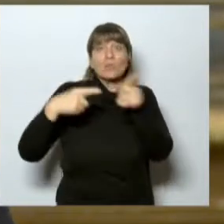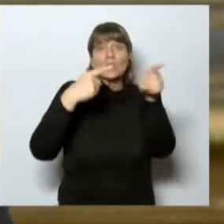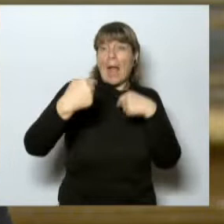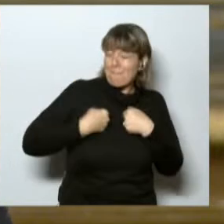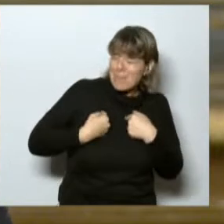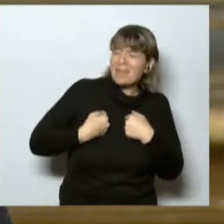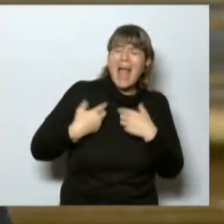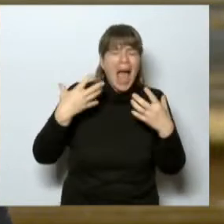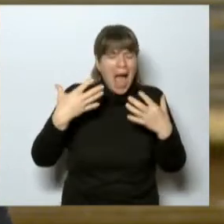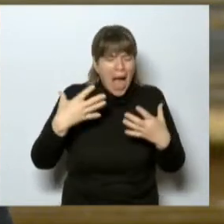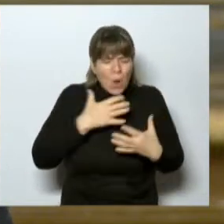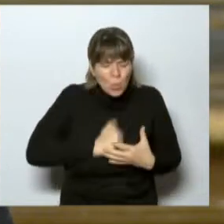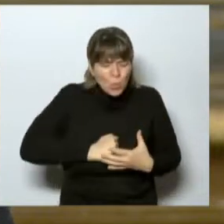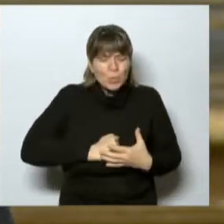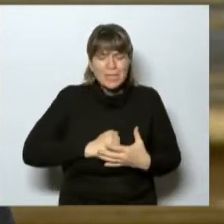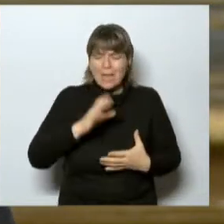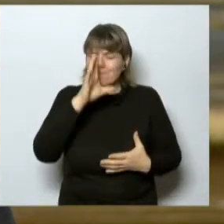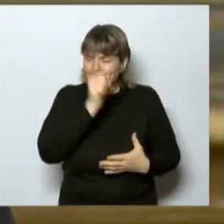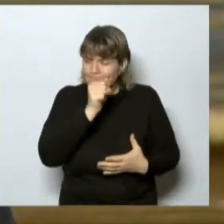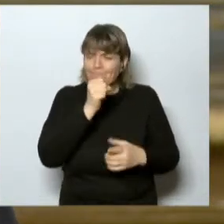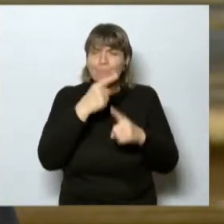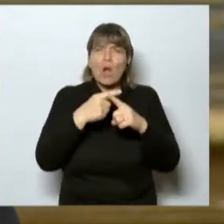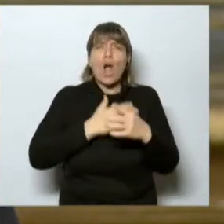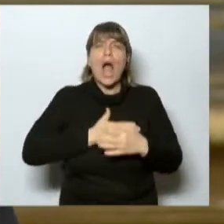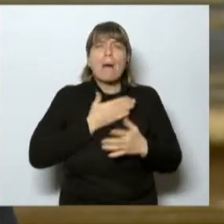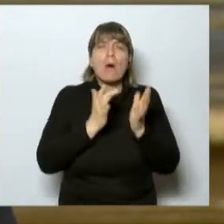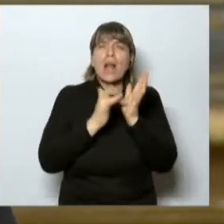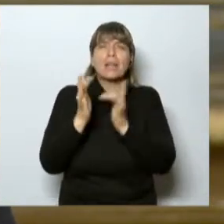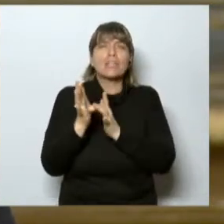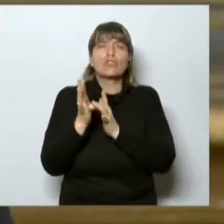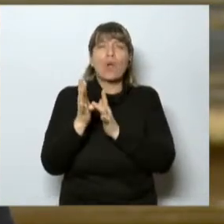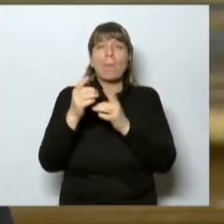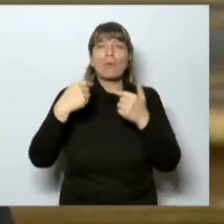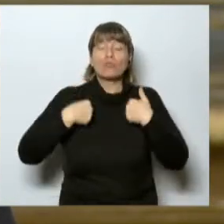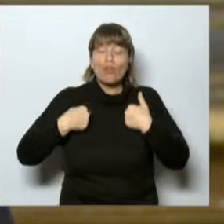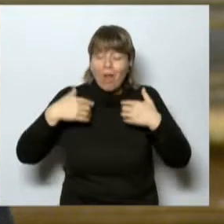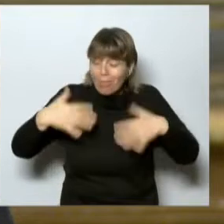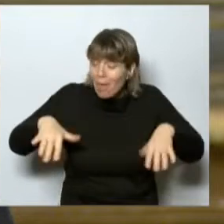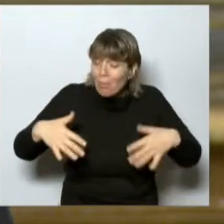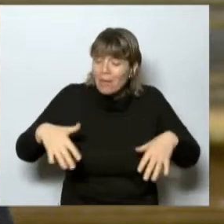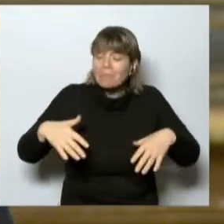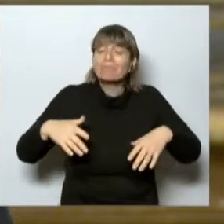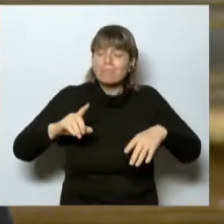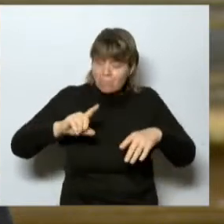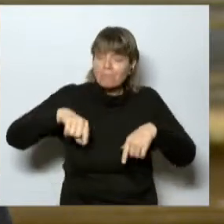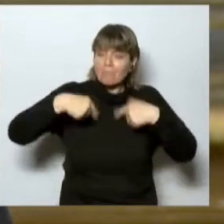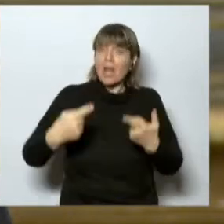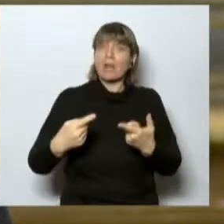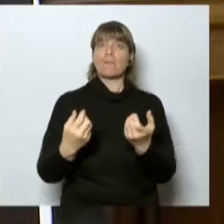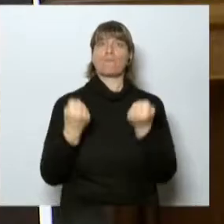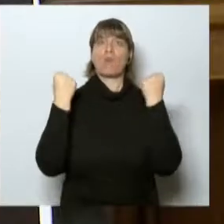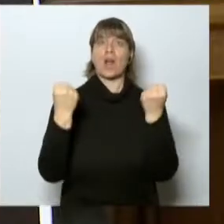en las angustias soportadas por amor de Cristo. Porque cuando soy débil, entonces soy